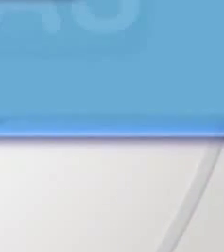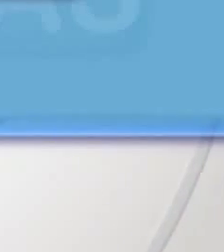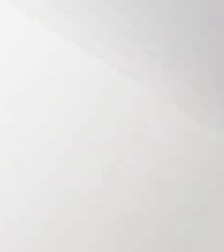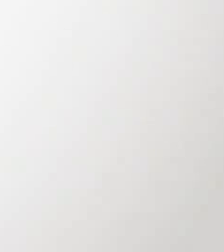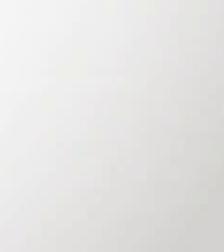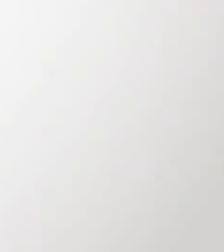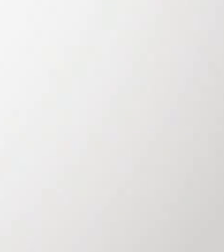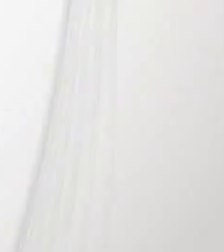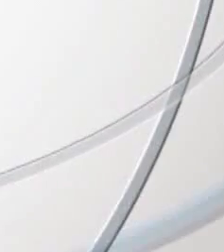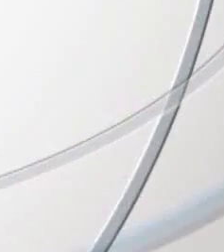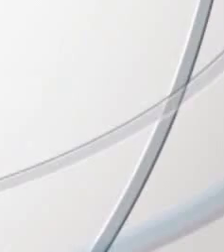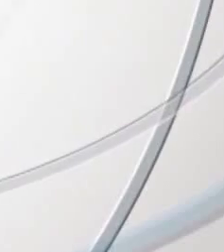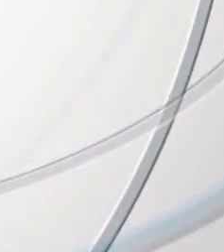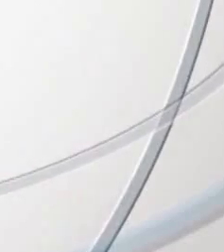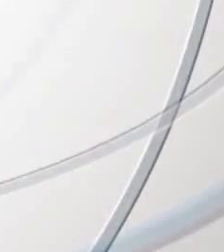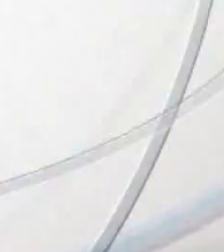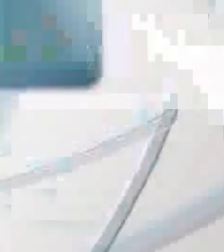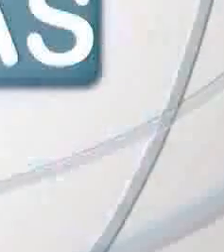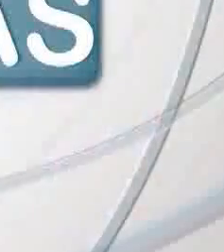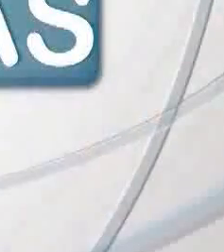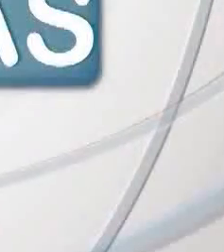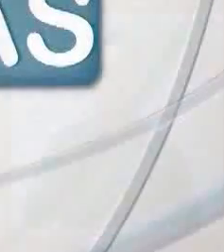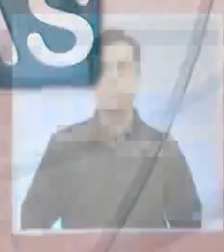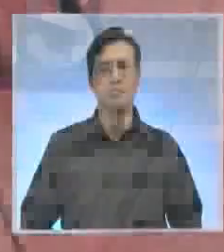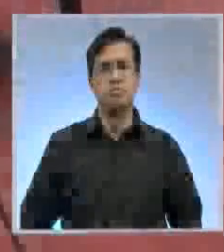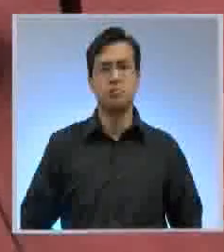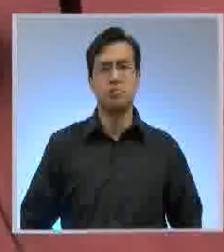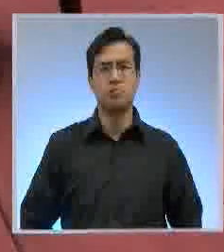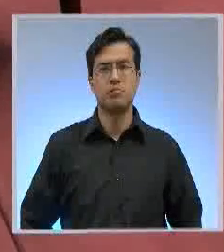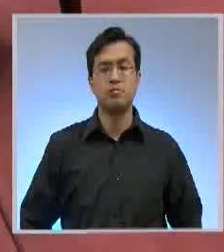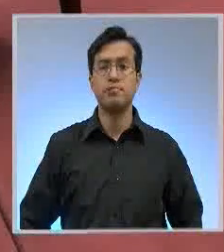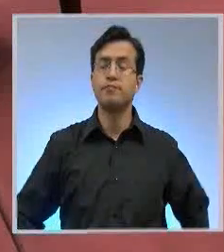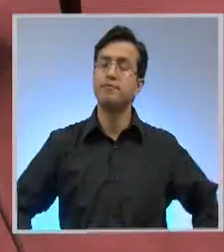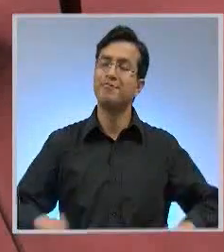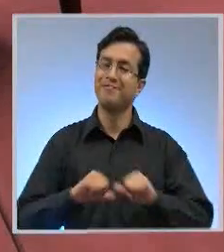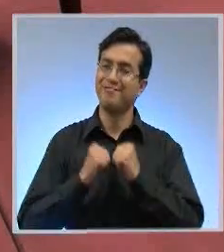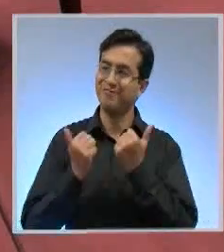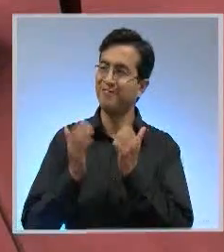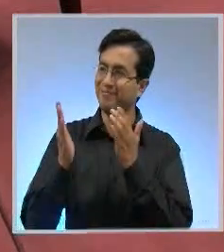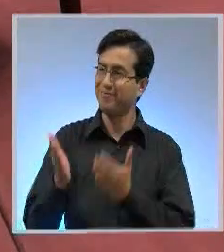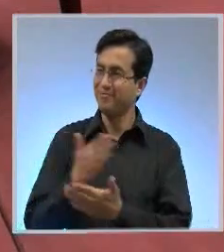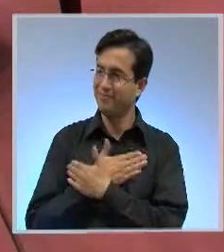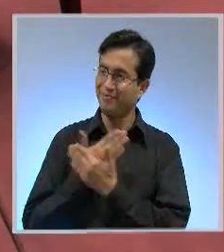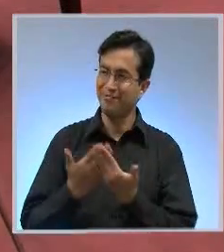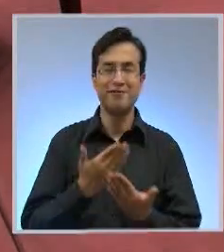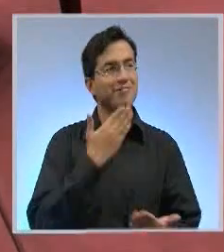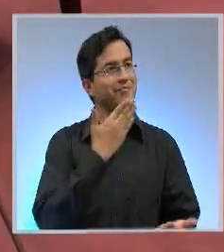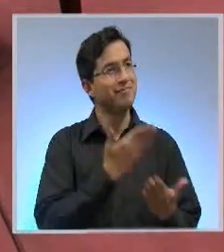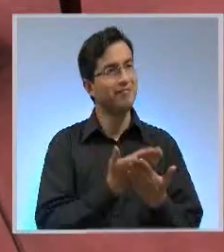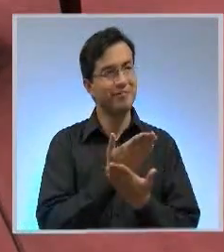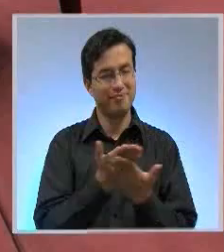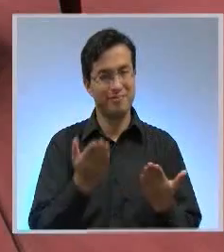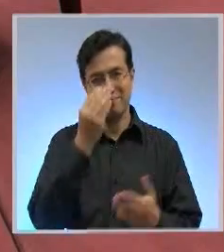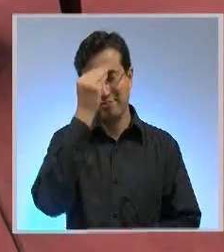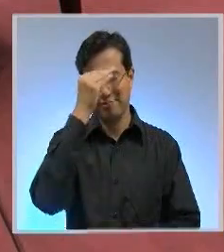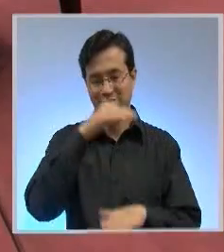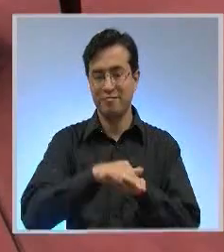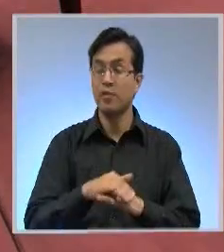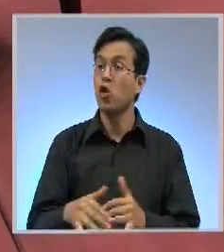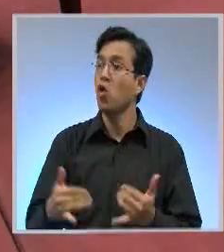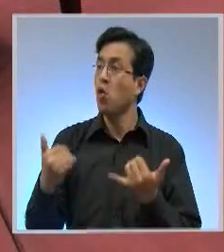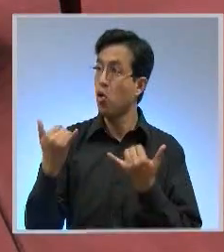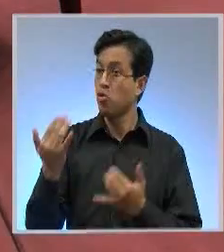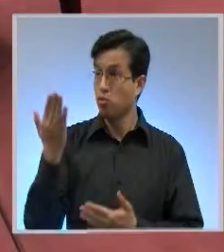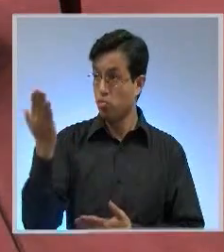Alexandra Ocles, lideresa de organizaciones afroecuatorianas, asambleísta constituyente, secretaria de los